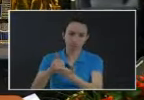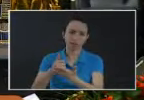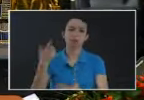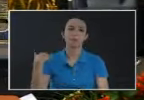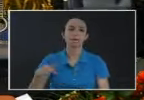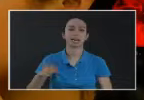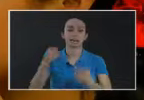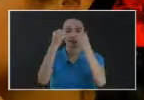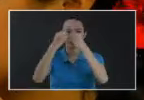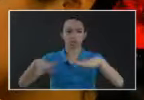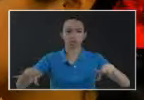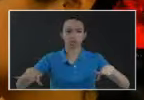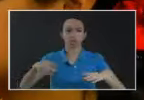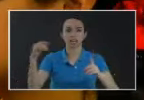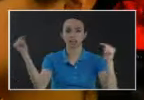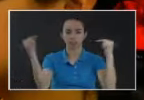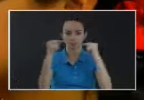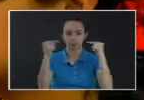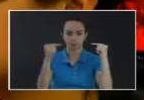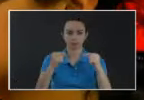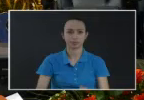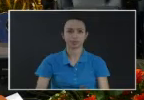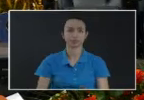para derrotar al enemigo.